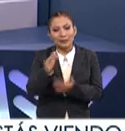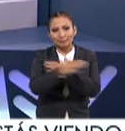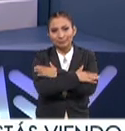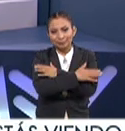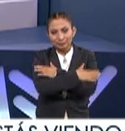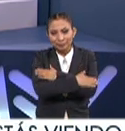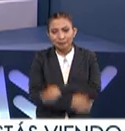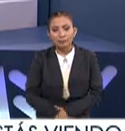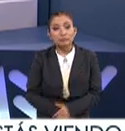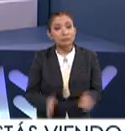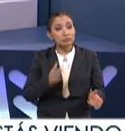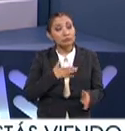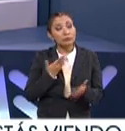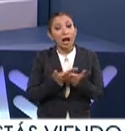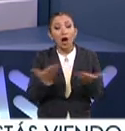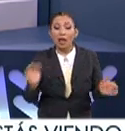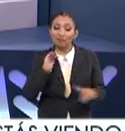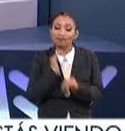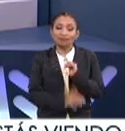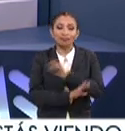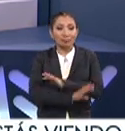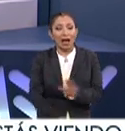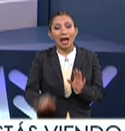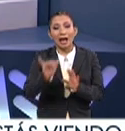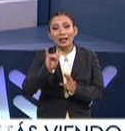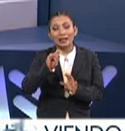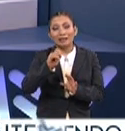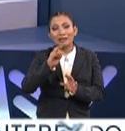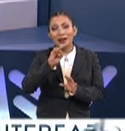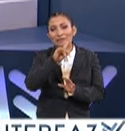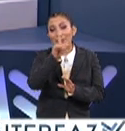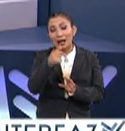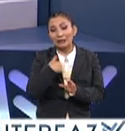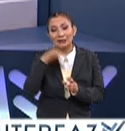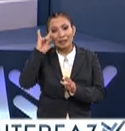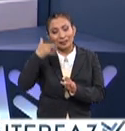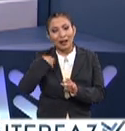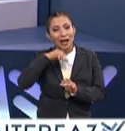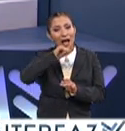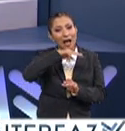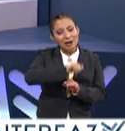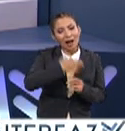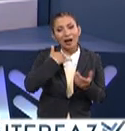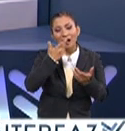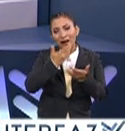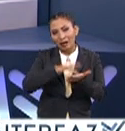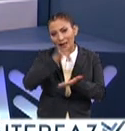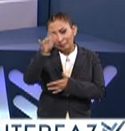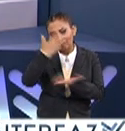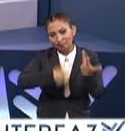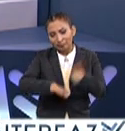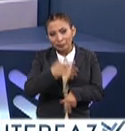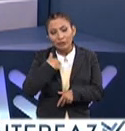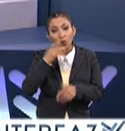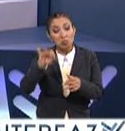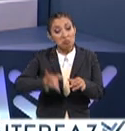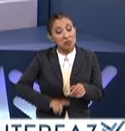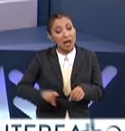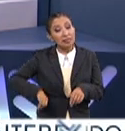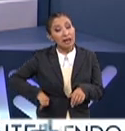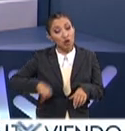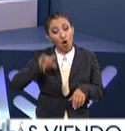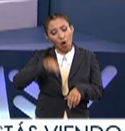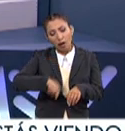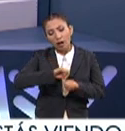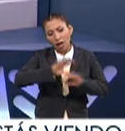fuerte abrazo. Y bueno, nosotros llegamos al final de este programa, Ana Cris, Griselda, gracias por acompañarnos en Lengua de Señas. Un día interesante, hoy vamos